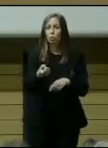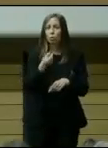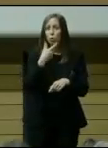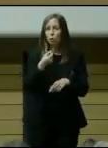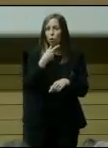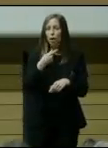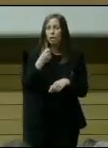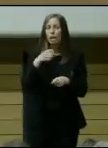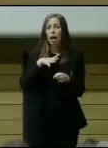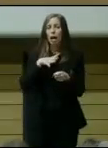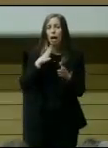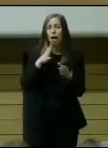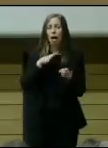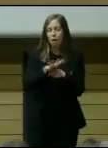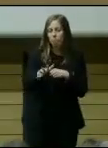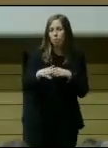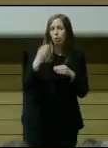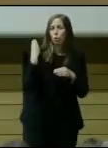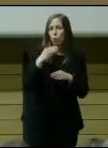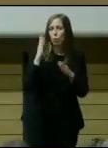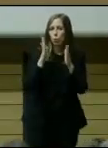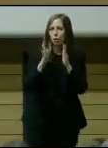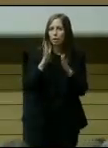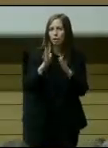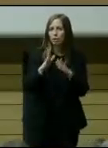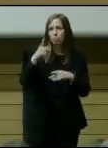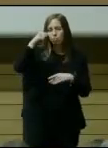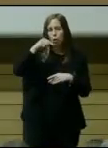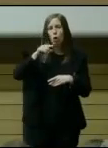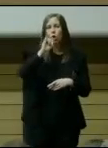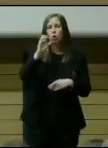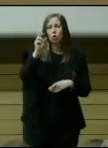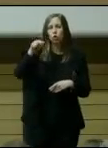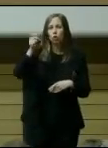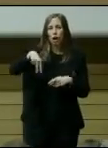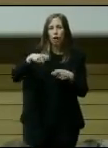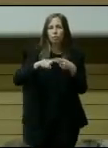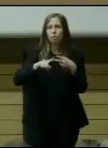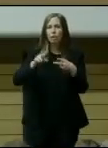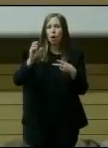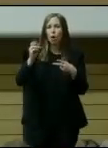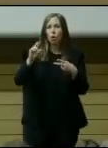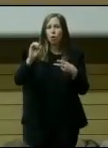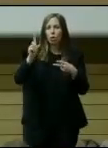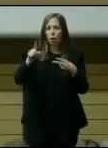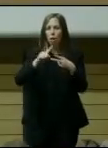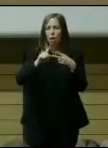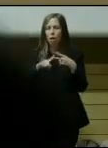en el ámbito juvenil, bajo la mentoría de Joan Pallarés y Oriol Romaní,